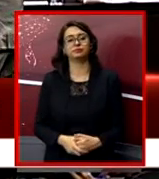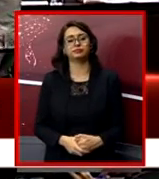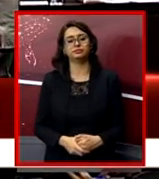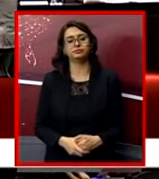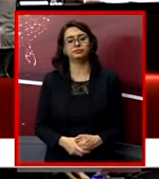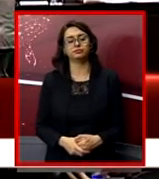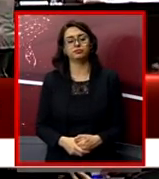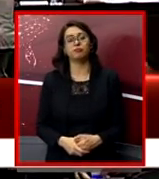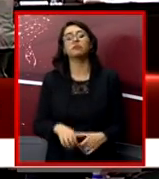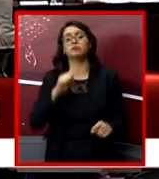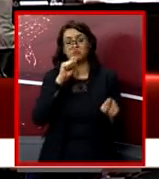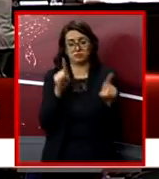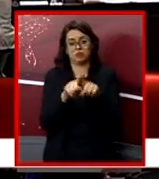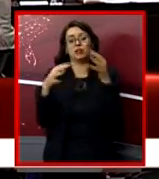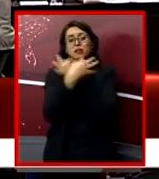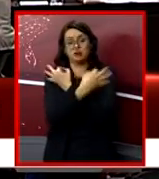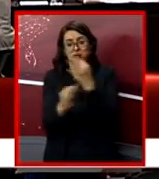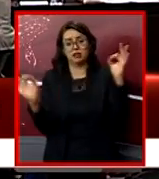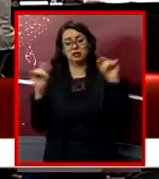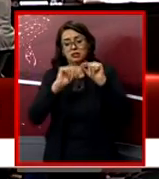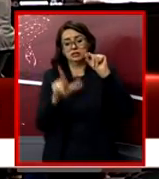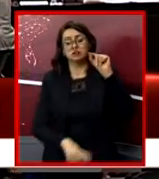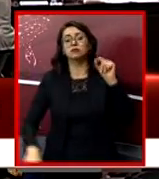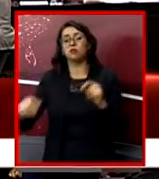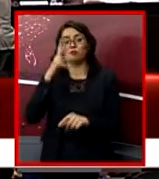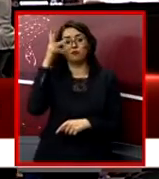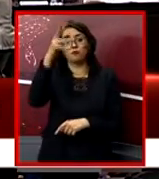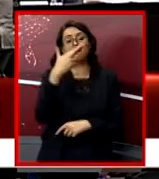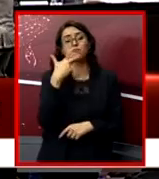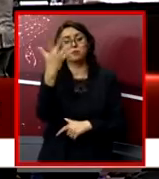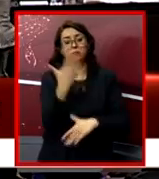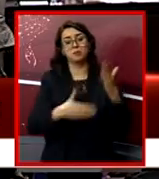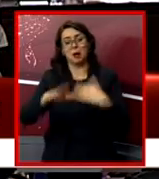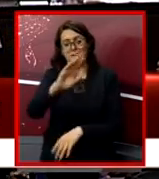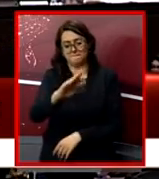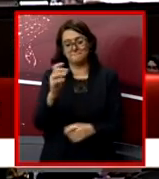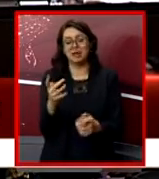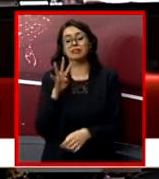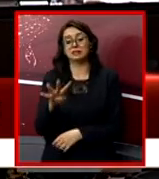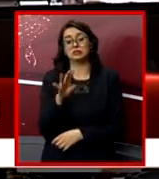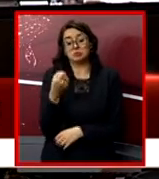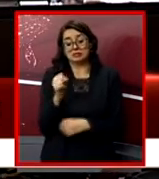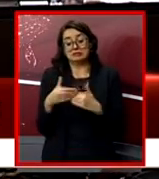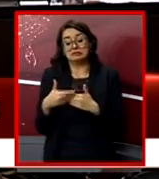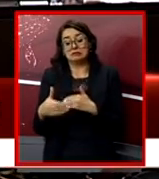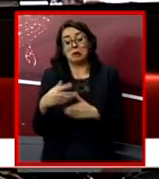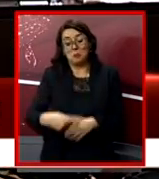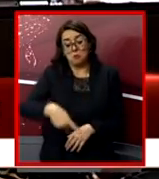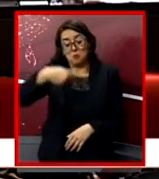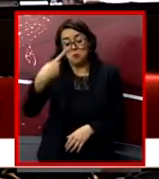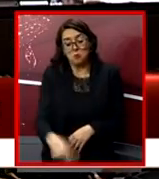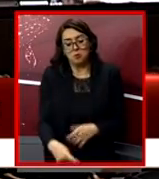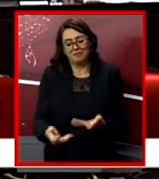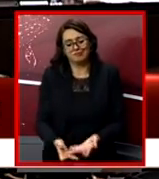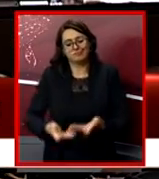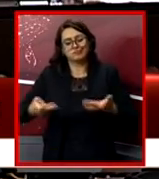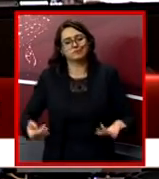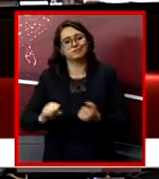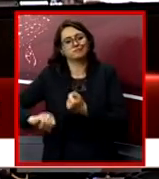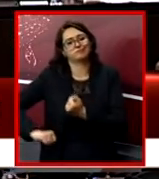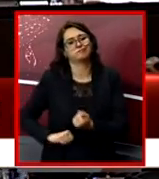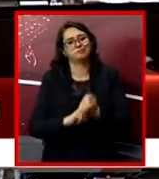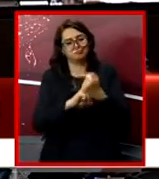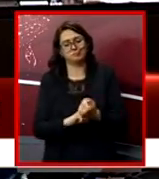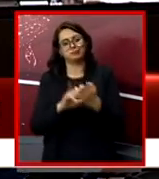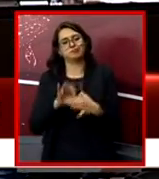Se pronunció por llevar la vida nacional a un mejor futuro y que la patria, después del 19 de septiembre, dijo, sea la tierra de la solidaridad, que